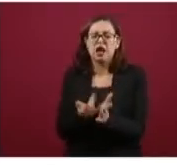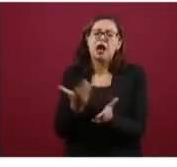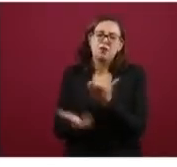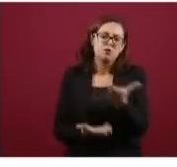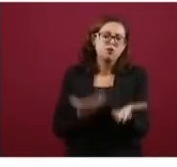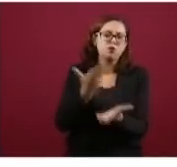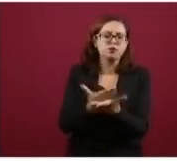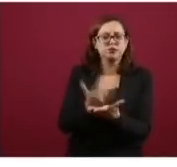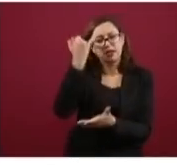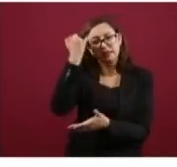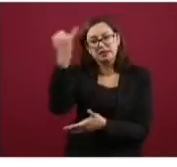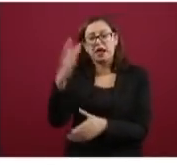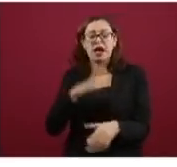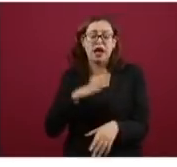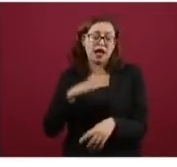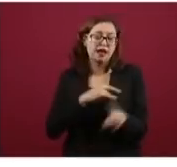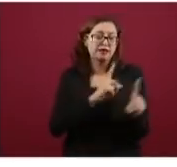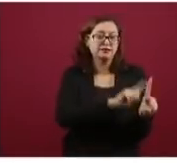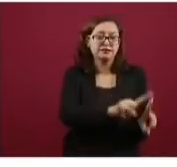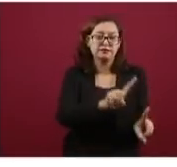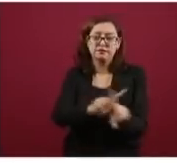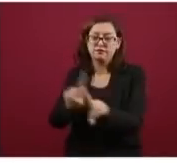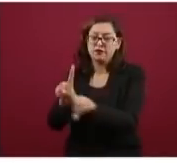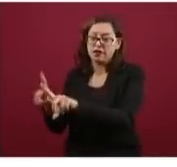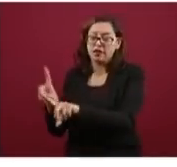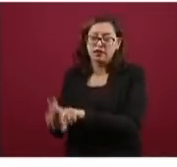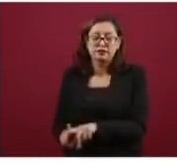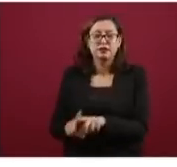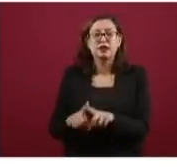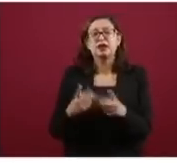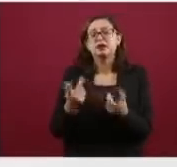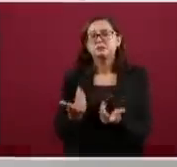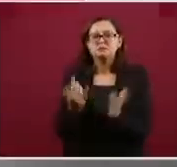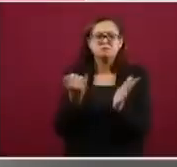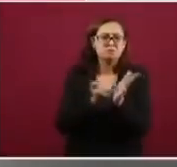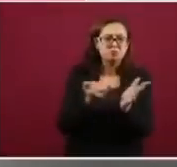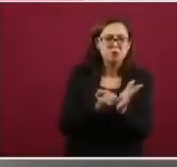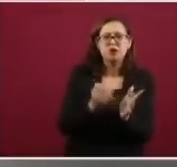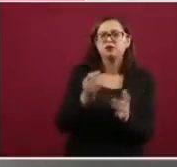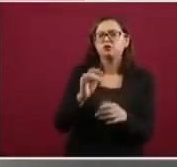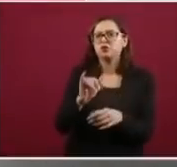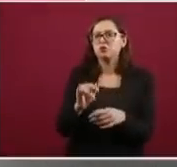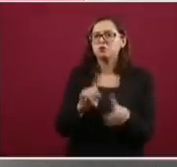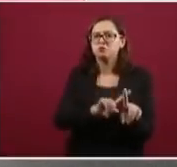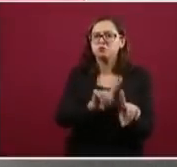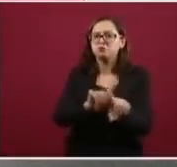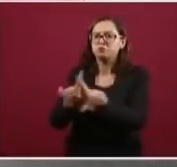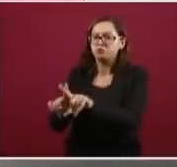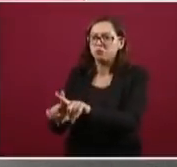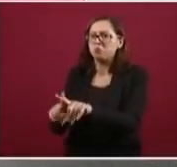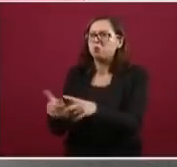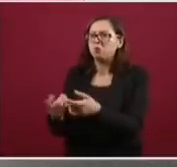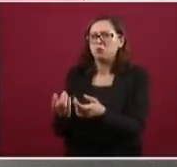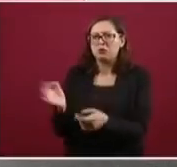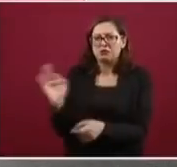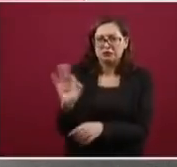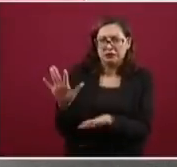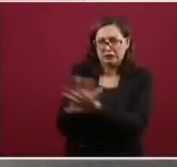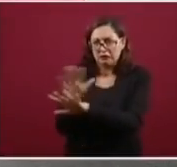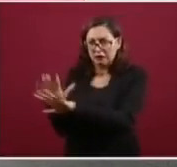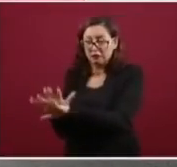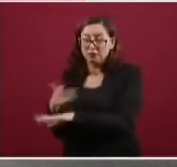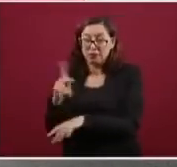diversos instrumentos jurídicos pero que no forman parte del paquete ahora en cuáles son las etapas para la aprobación